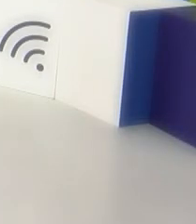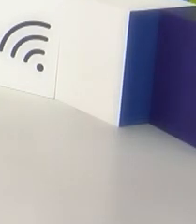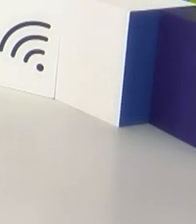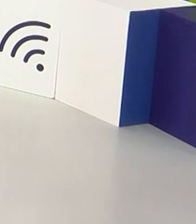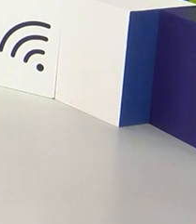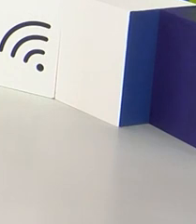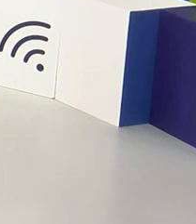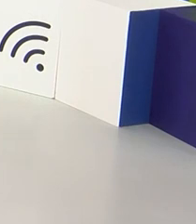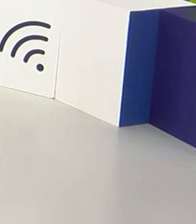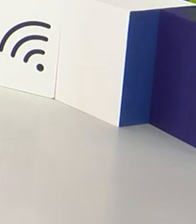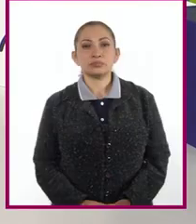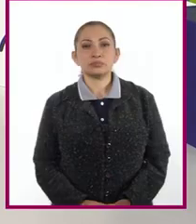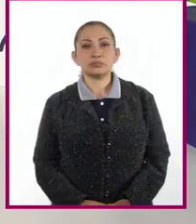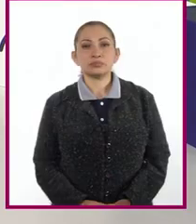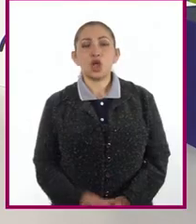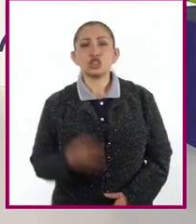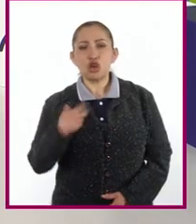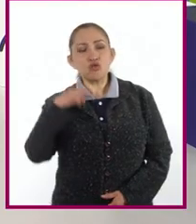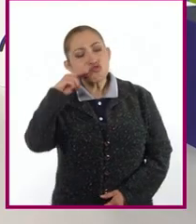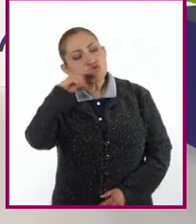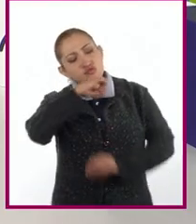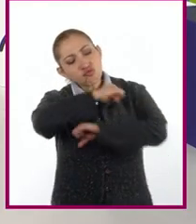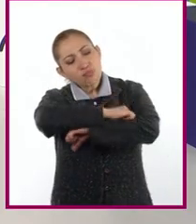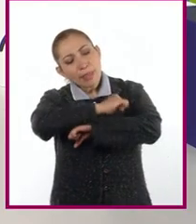Thank you.